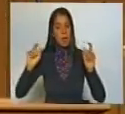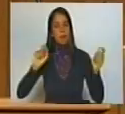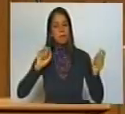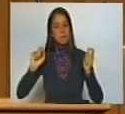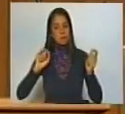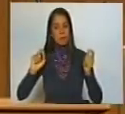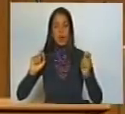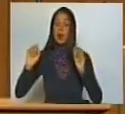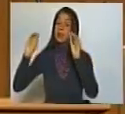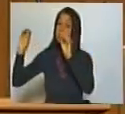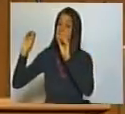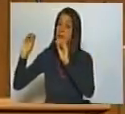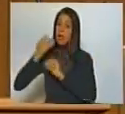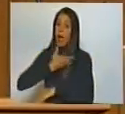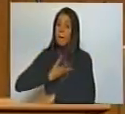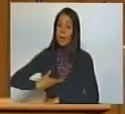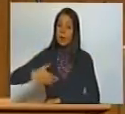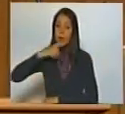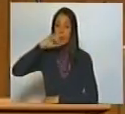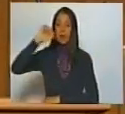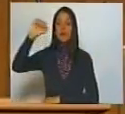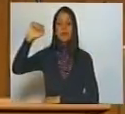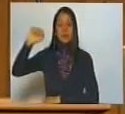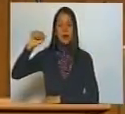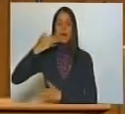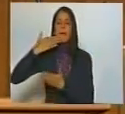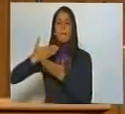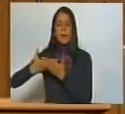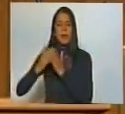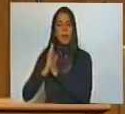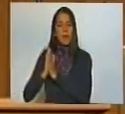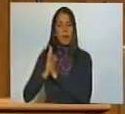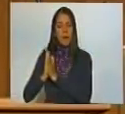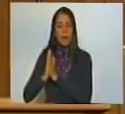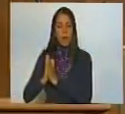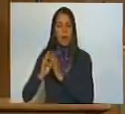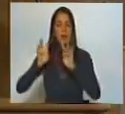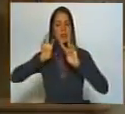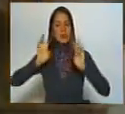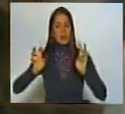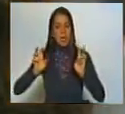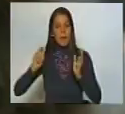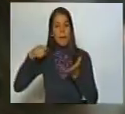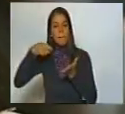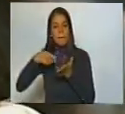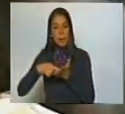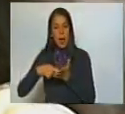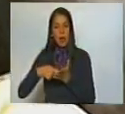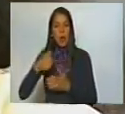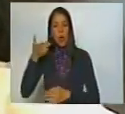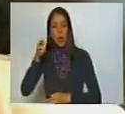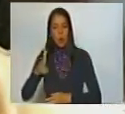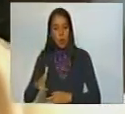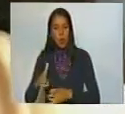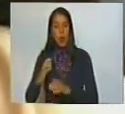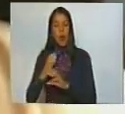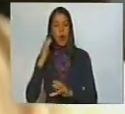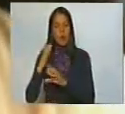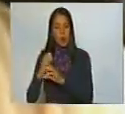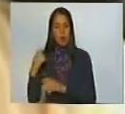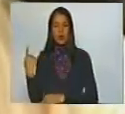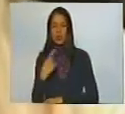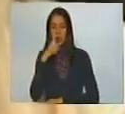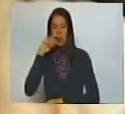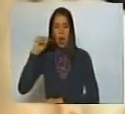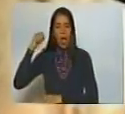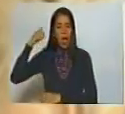a nuestro presidente Nicolás Maduro constitucionalizar el tema del pasaje estudiantil, que es una bandera de lucha que